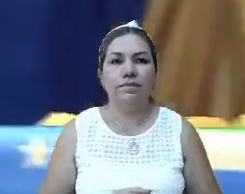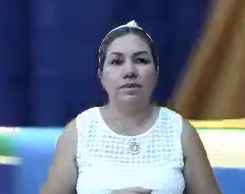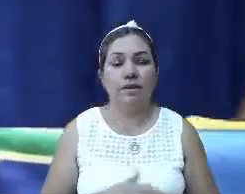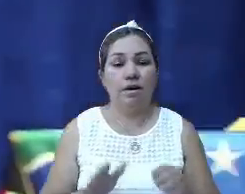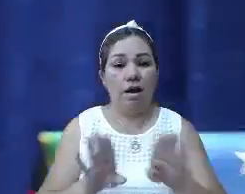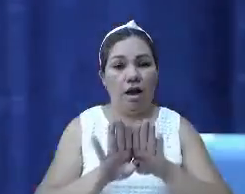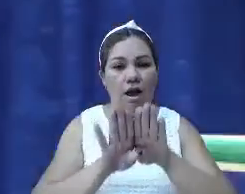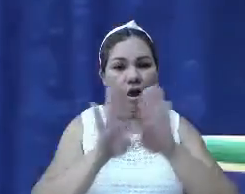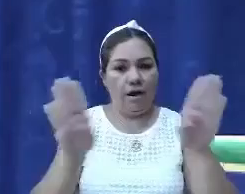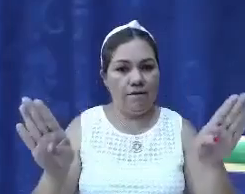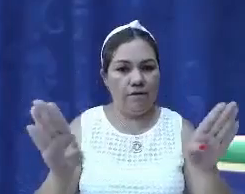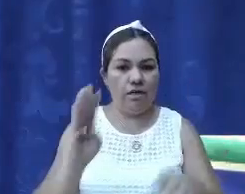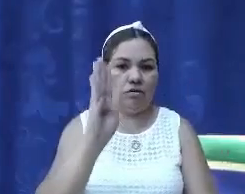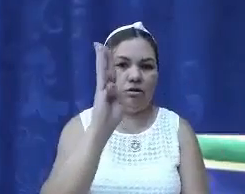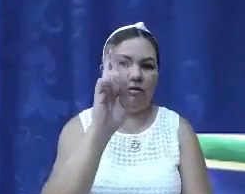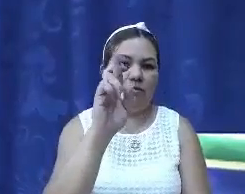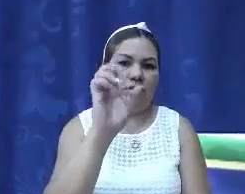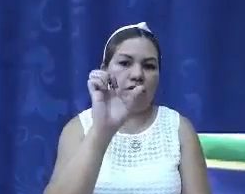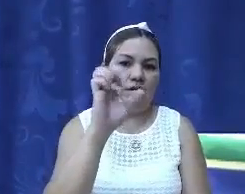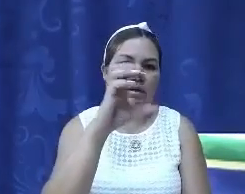abre una brecha al enemigo,